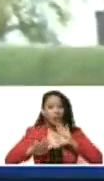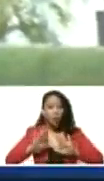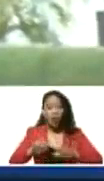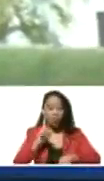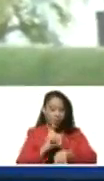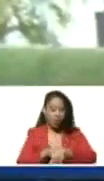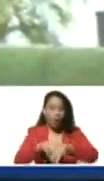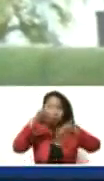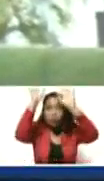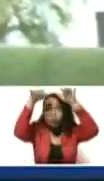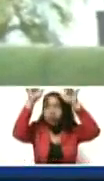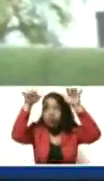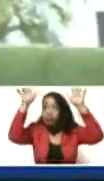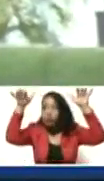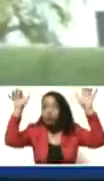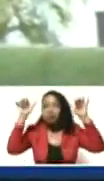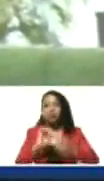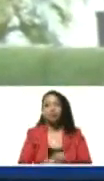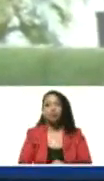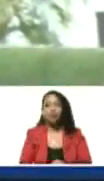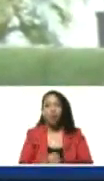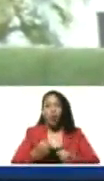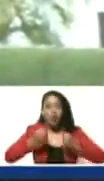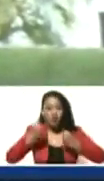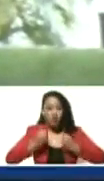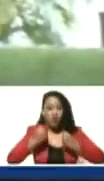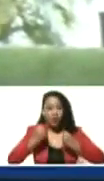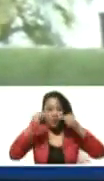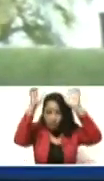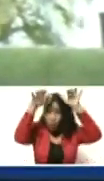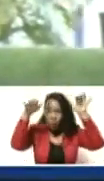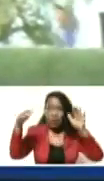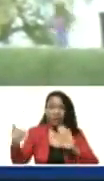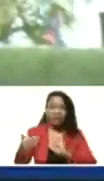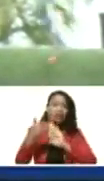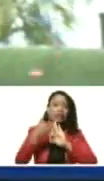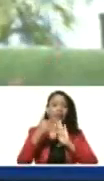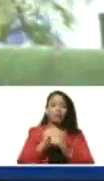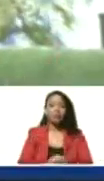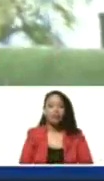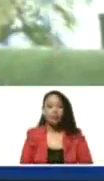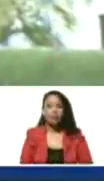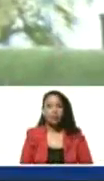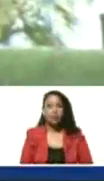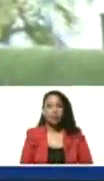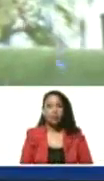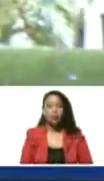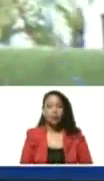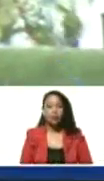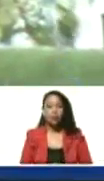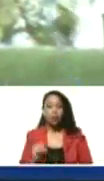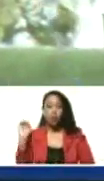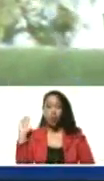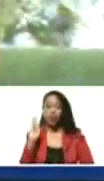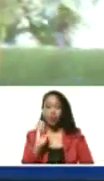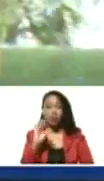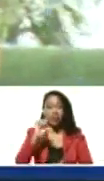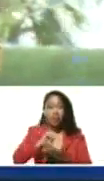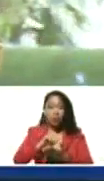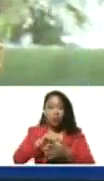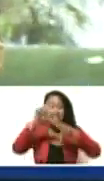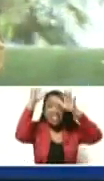tiempos de lluvia, fuertes lluvias, ¿verdad? Han pegado. Nos vinimos en medio de un